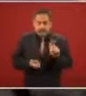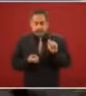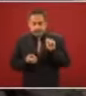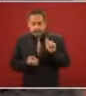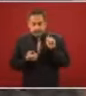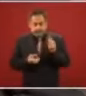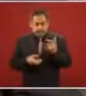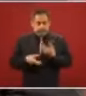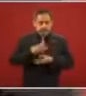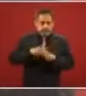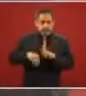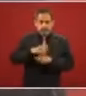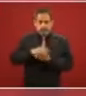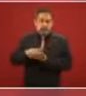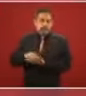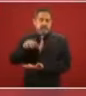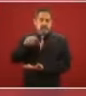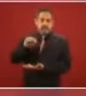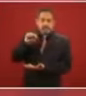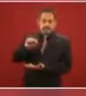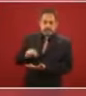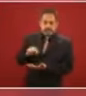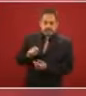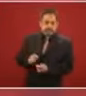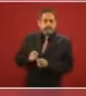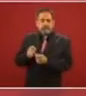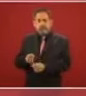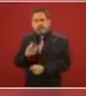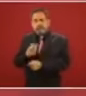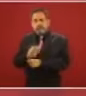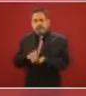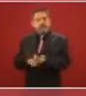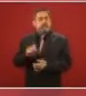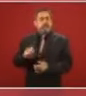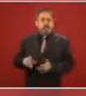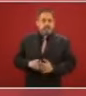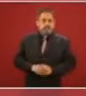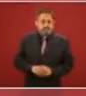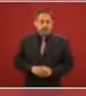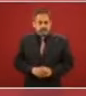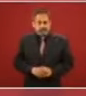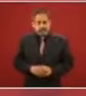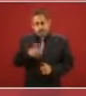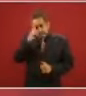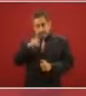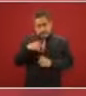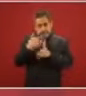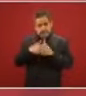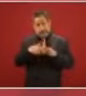pueblo, para obtener ingresos y, bueno, terminar esa carretera